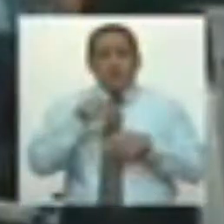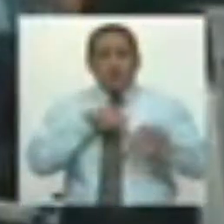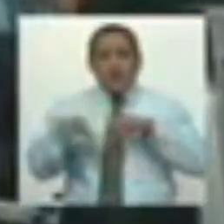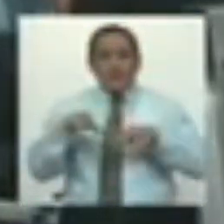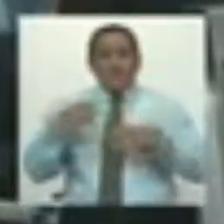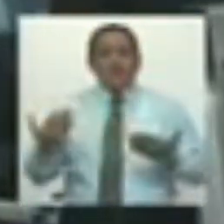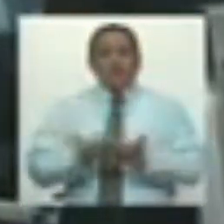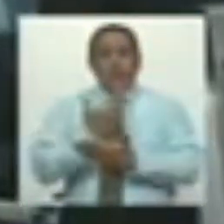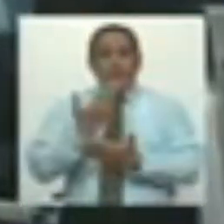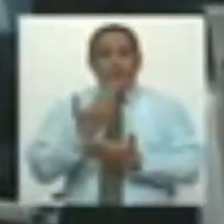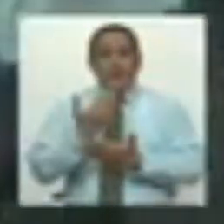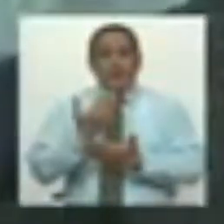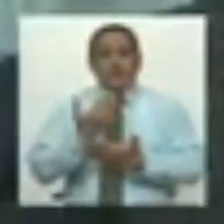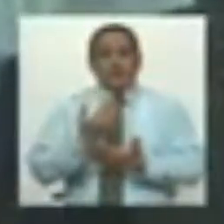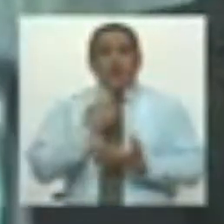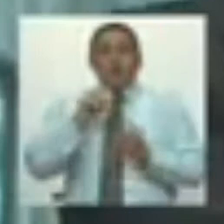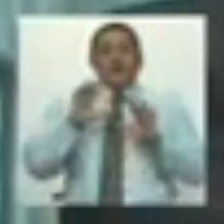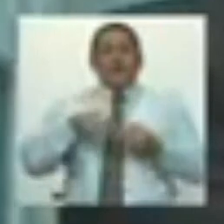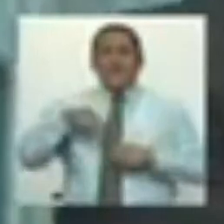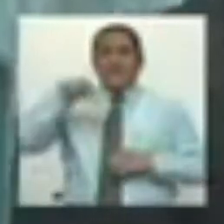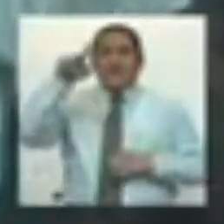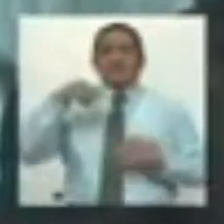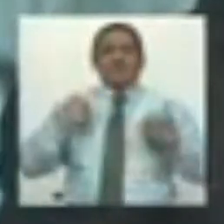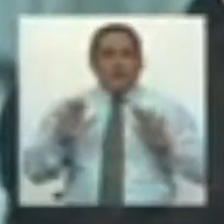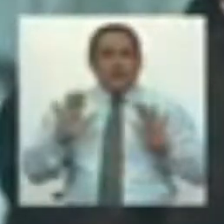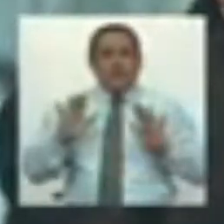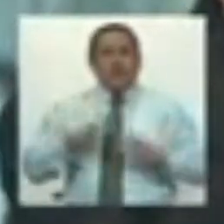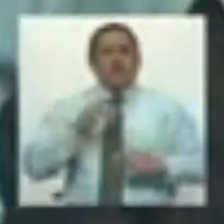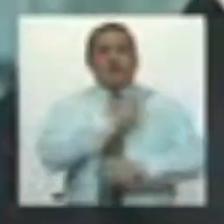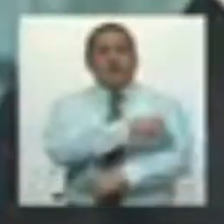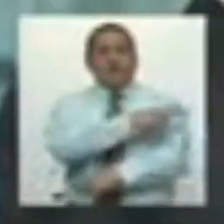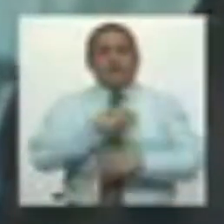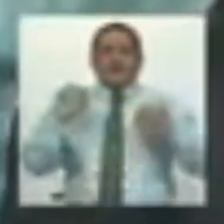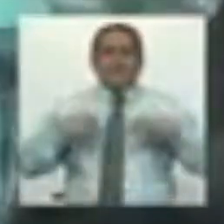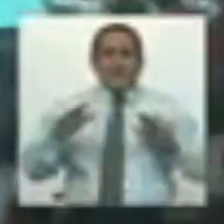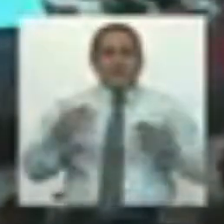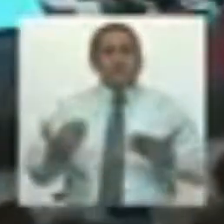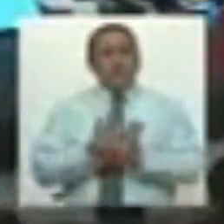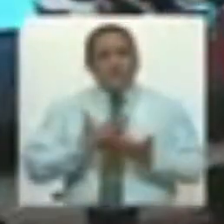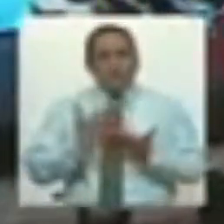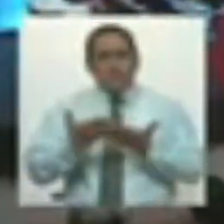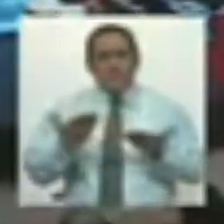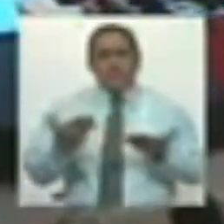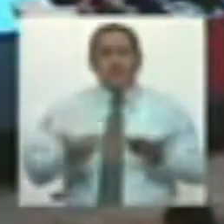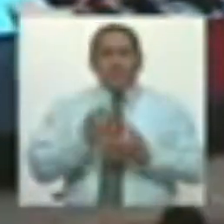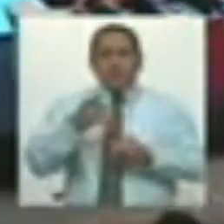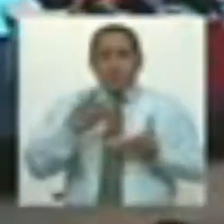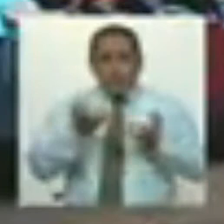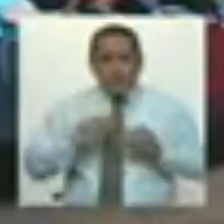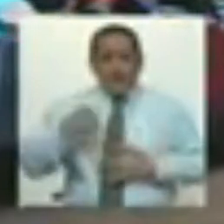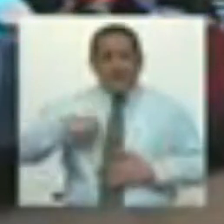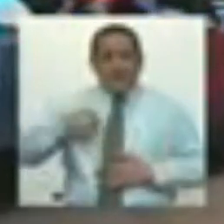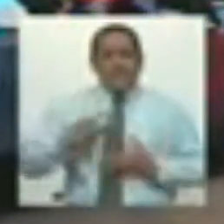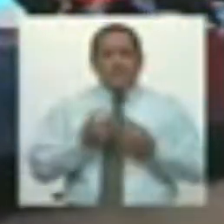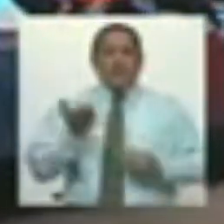nueva porque las escaleras ya son el hospital sólo llega y ya está no lleva pues señor castañeda usted quiere ser alcalde